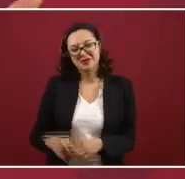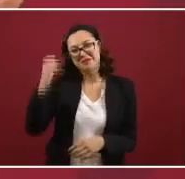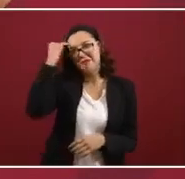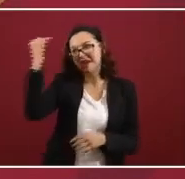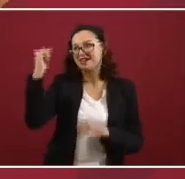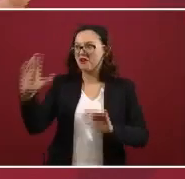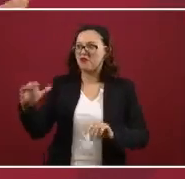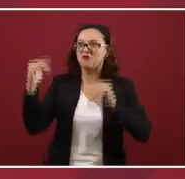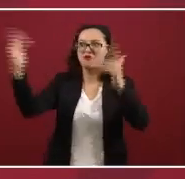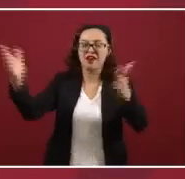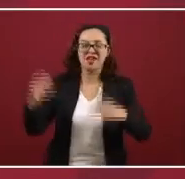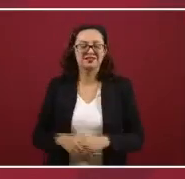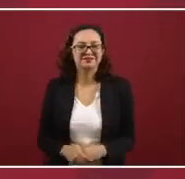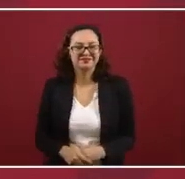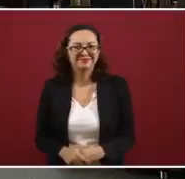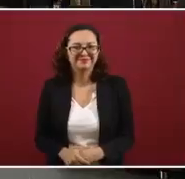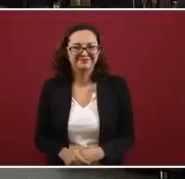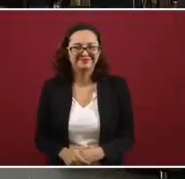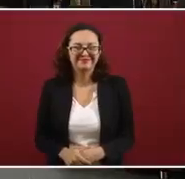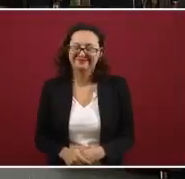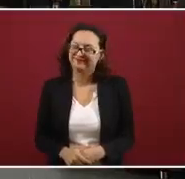imagínense,